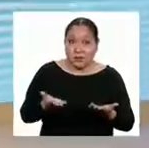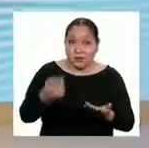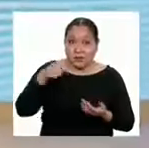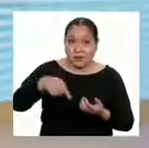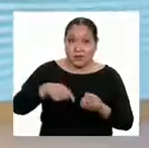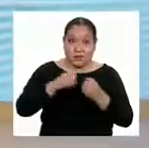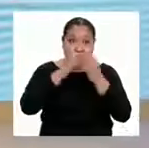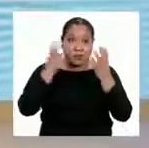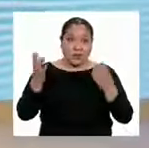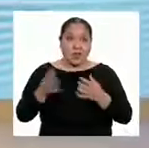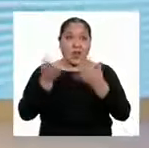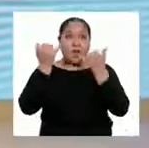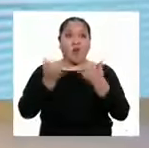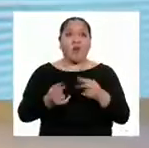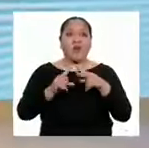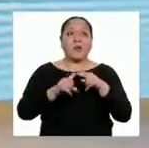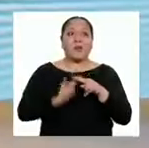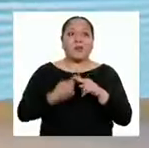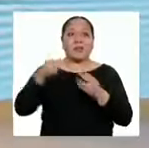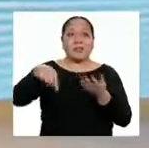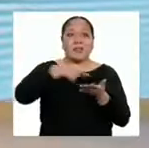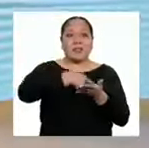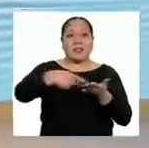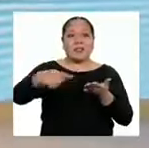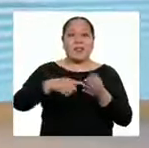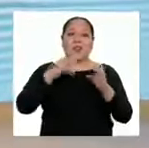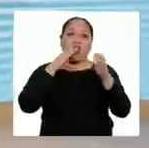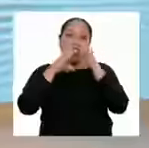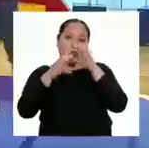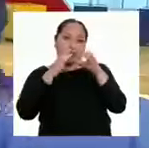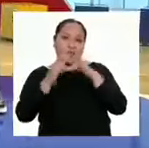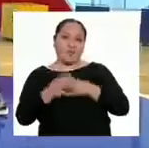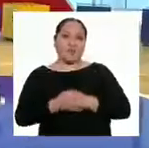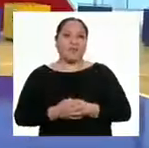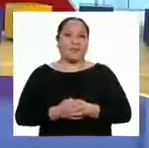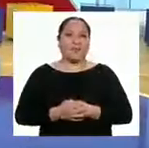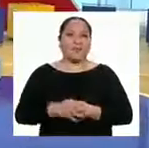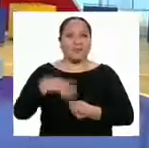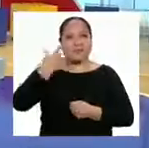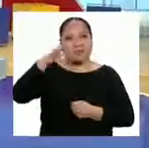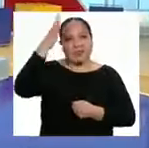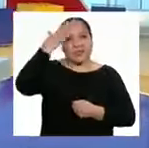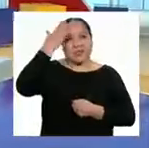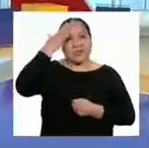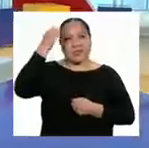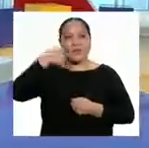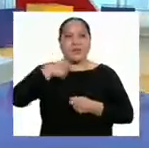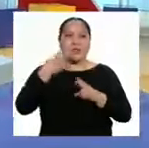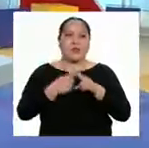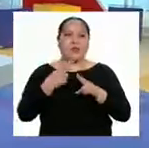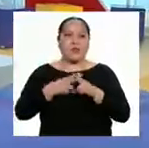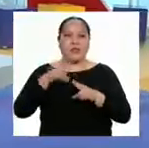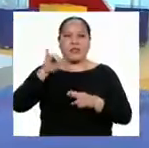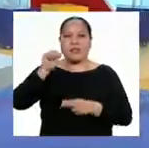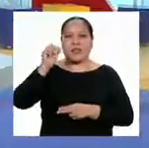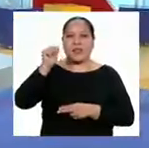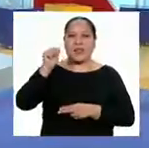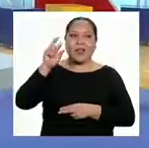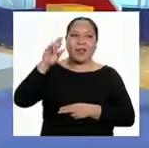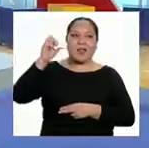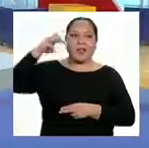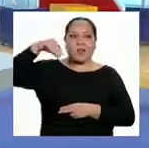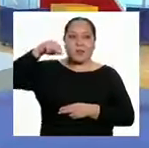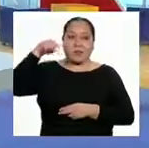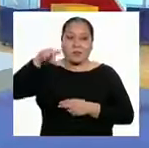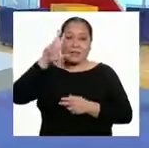días? Hoy empezamos la semana con comunicación. Ya saben que yo soy Yaremis y en los próximos